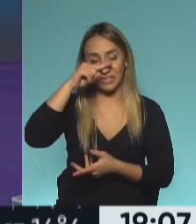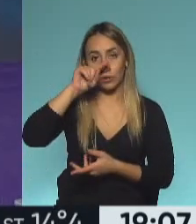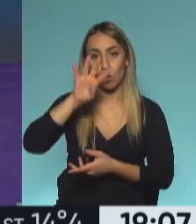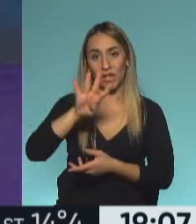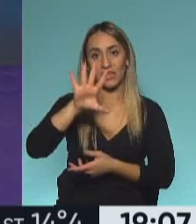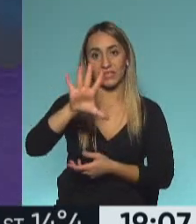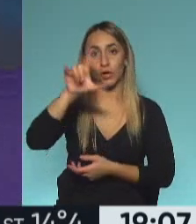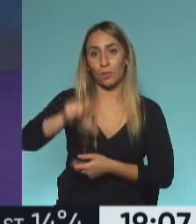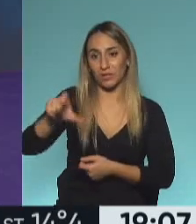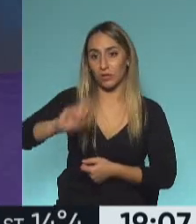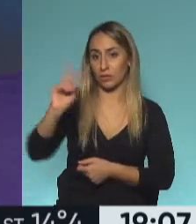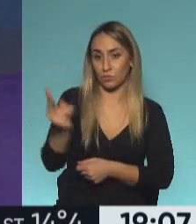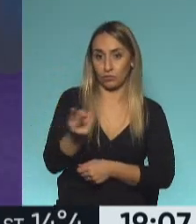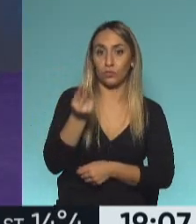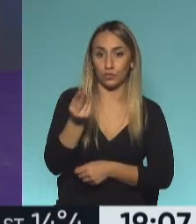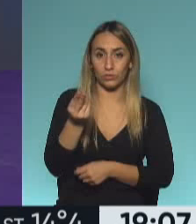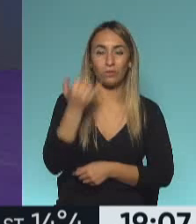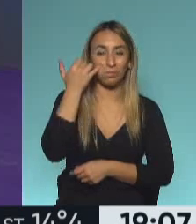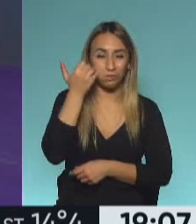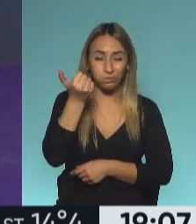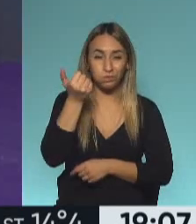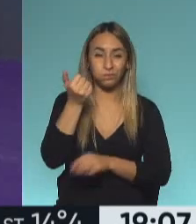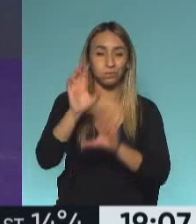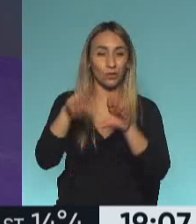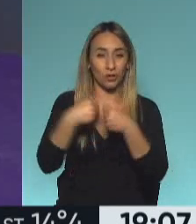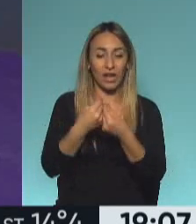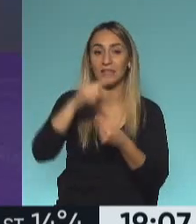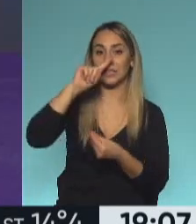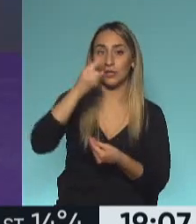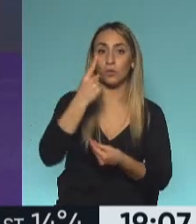745 fallecidos. Nuestro país ya alcanzó los